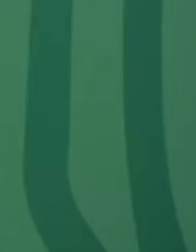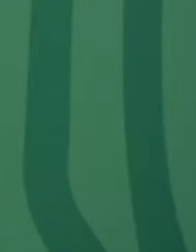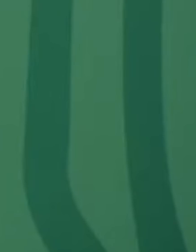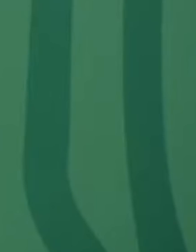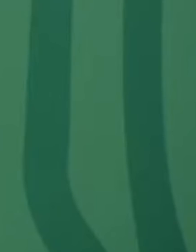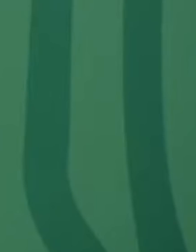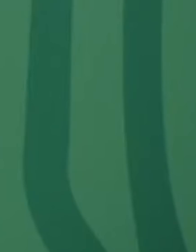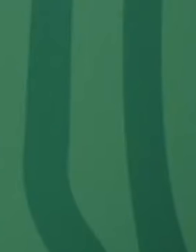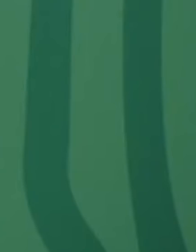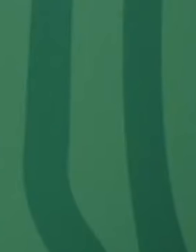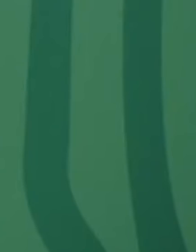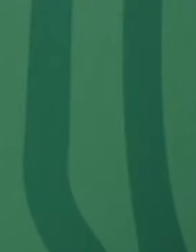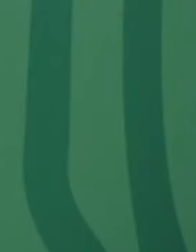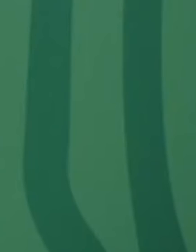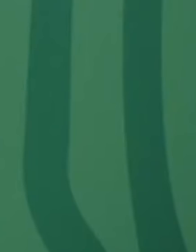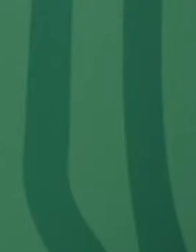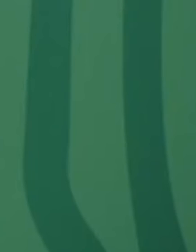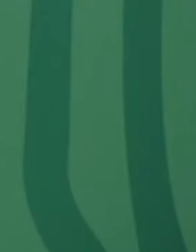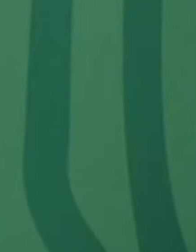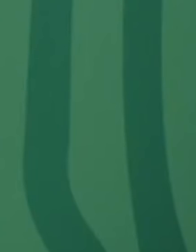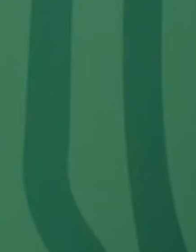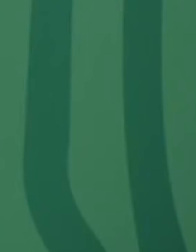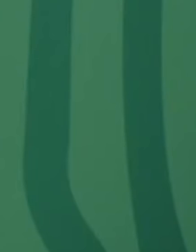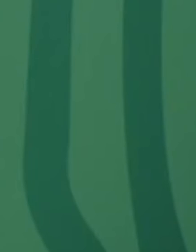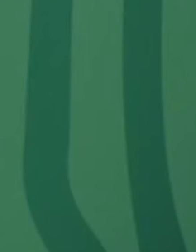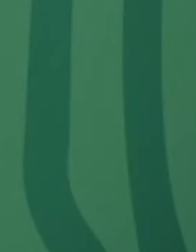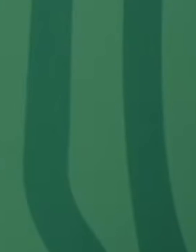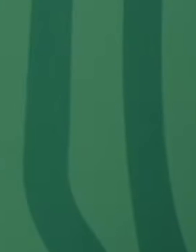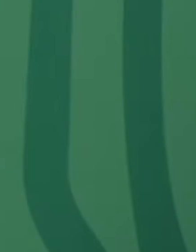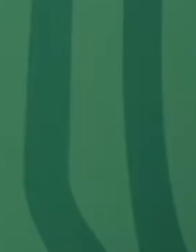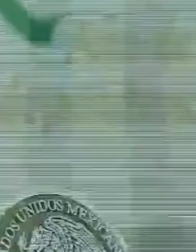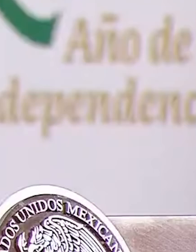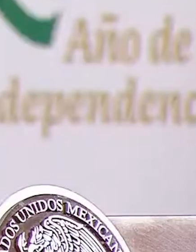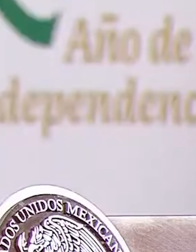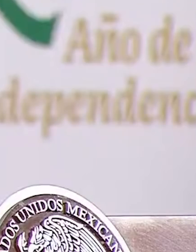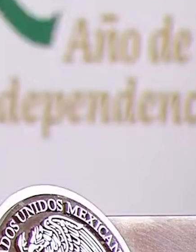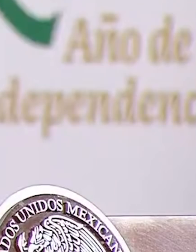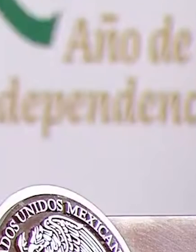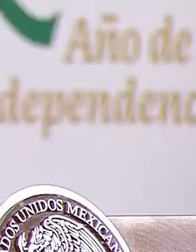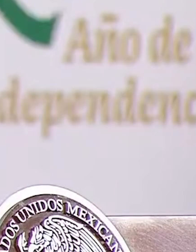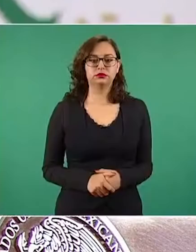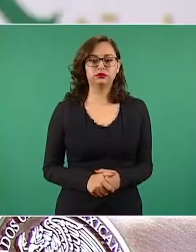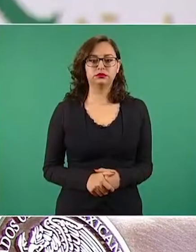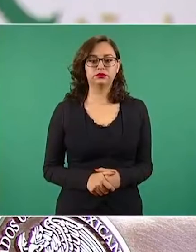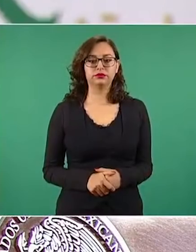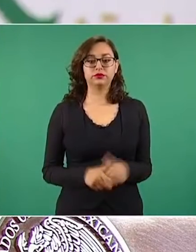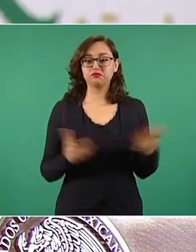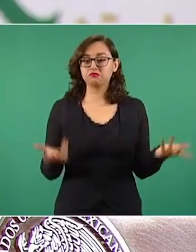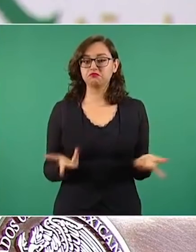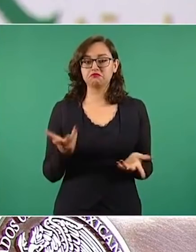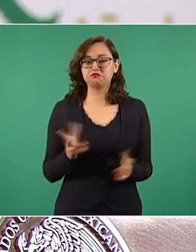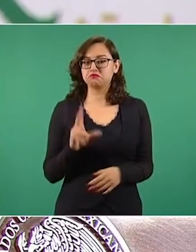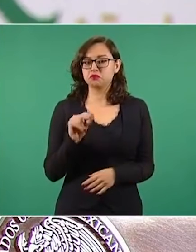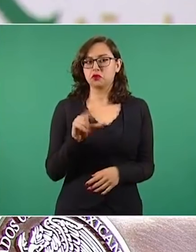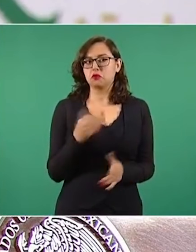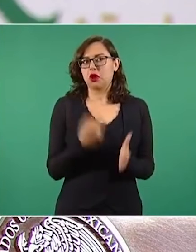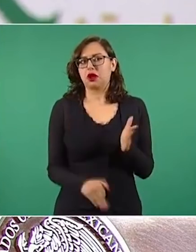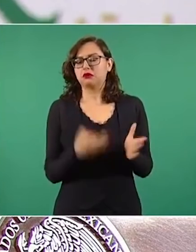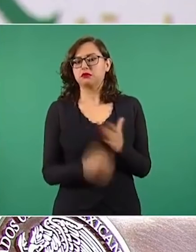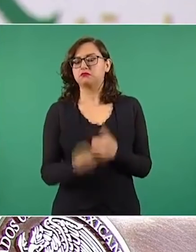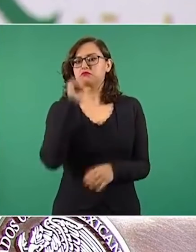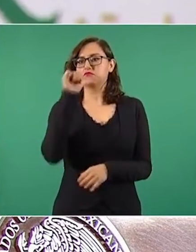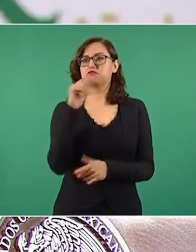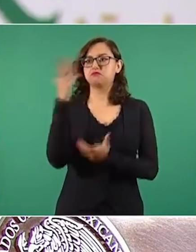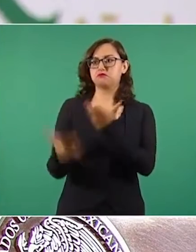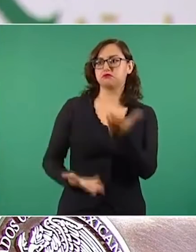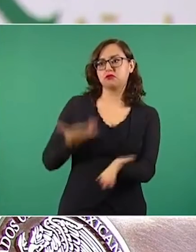medios en el escrito del abogado scherer ibarra en proceso en semanario de su propiedad que lo llevó a